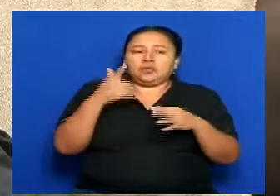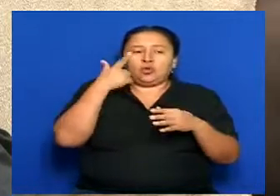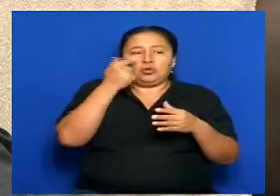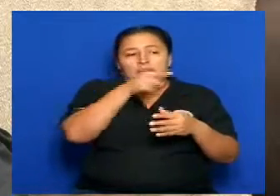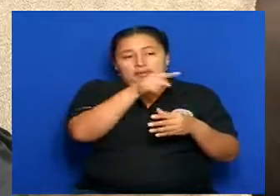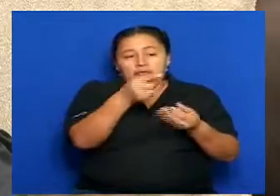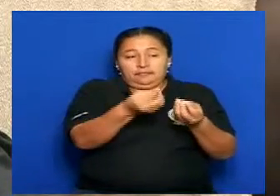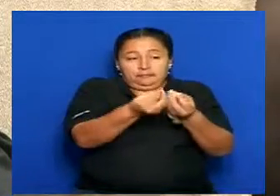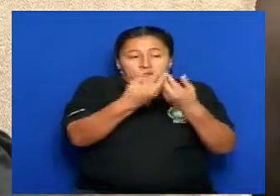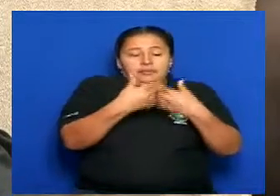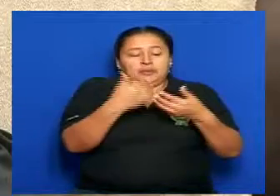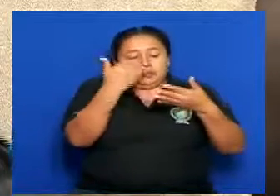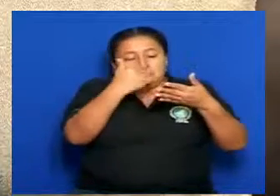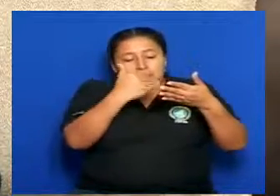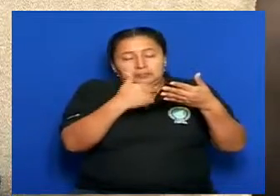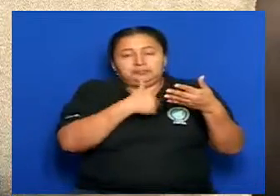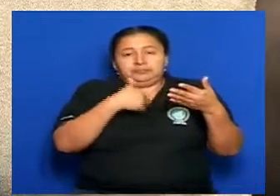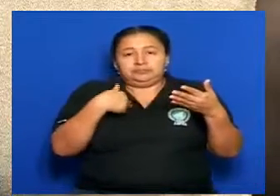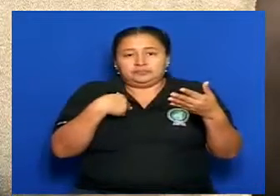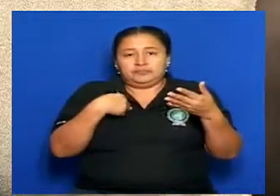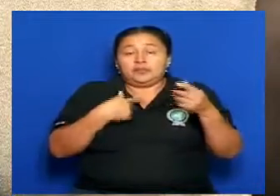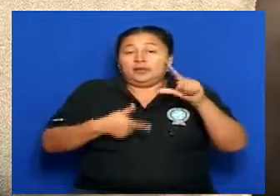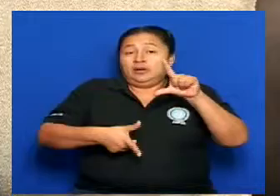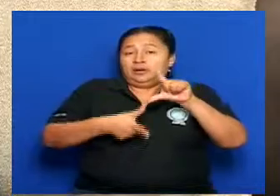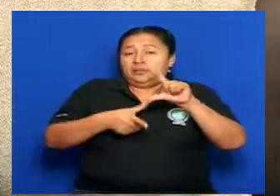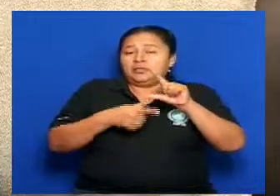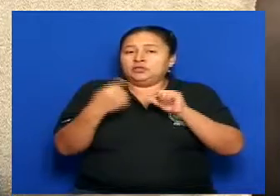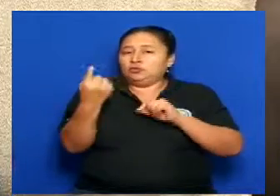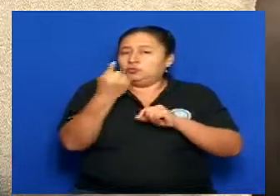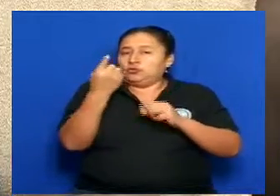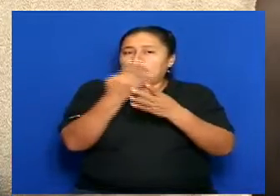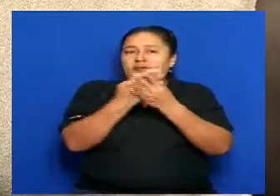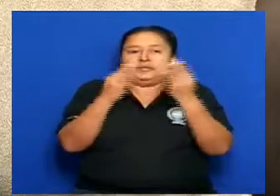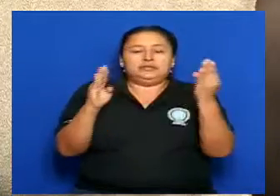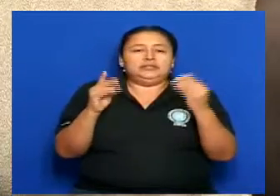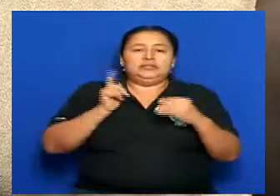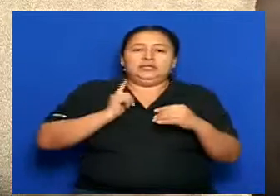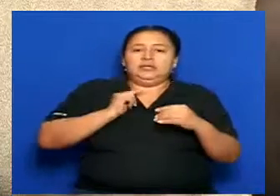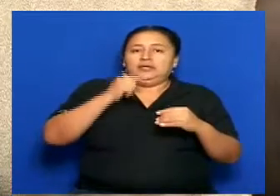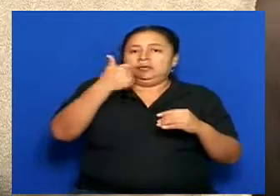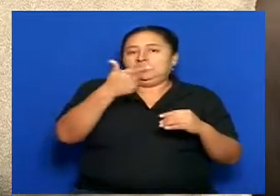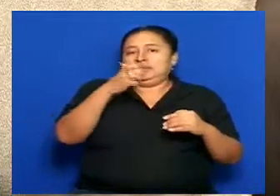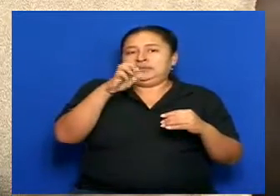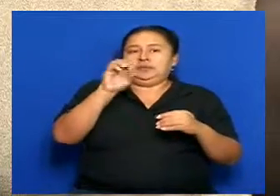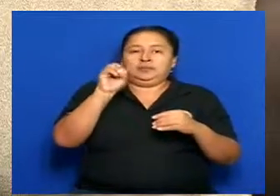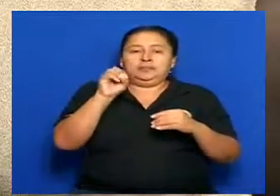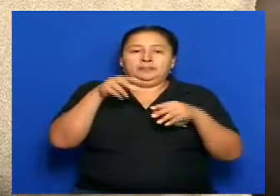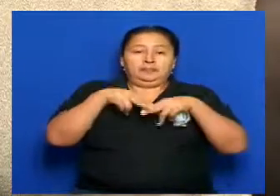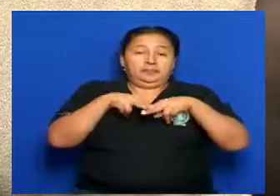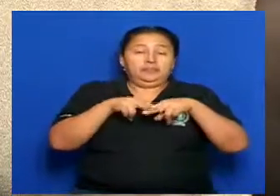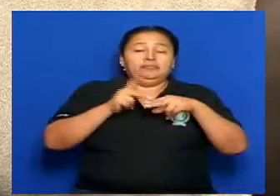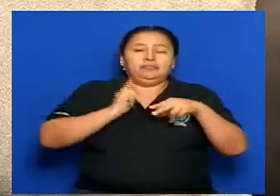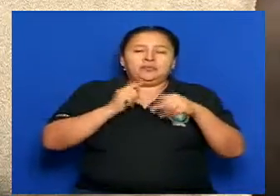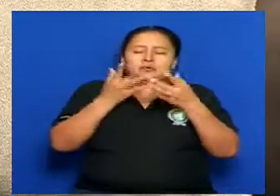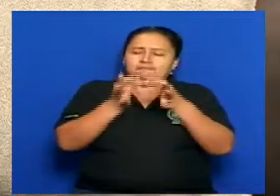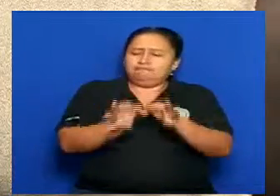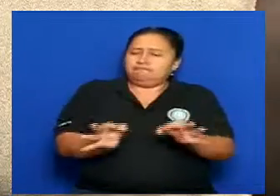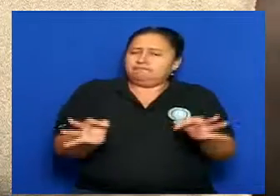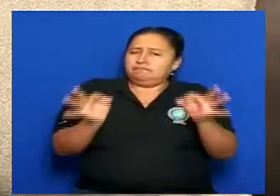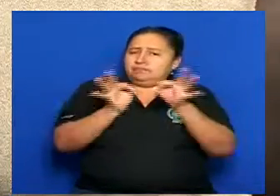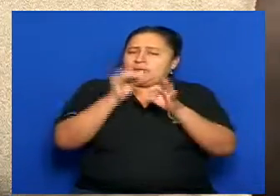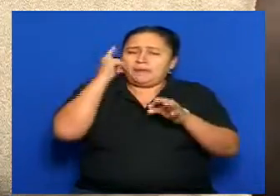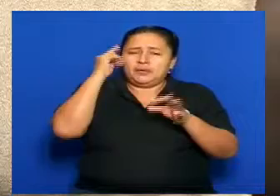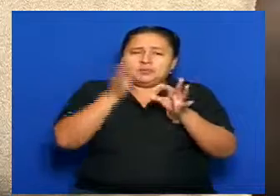los avances para que esto se llegue en latinoamérica sólo brasil tiene un nuevo parte y esto es importante sería importantísimo